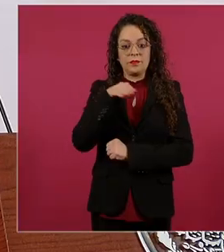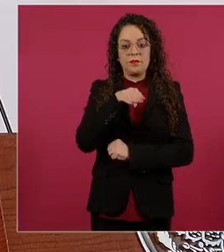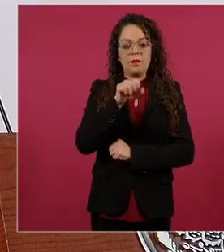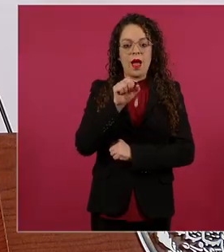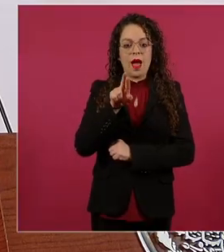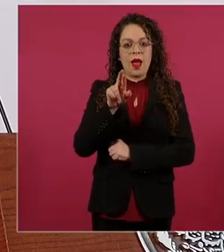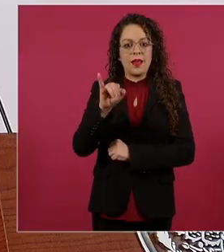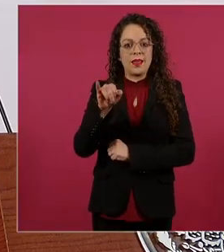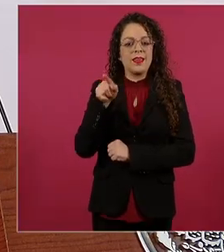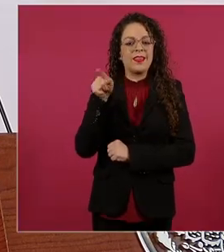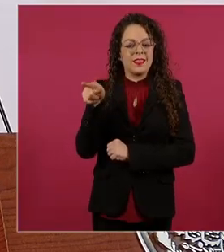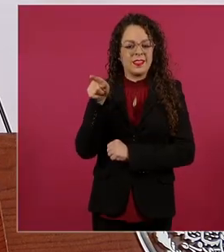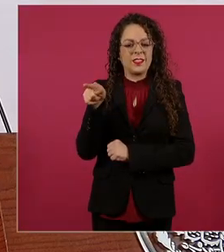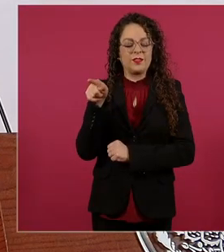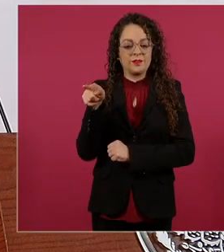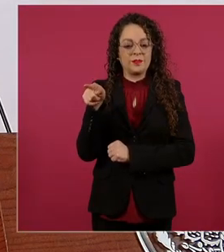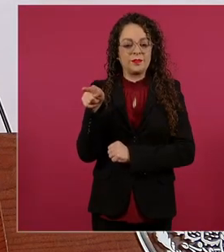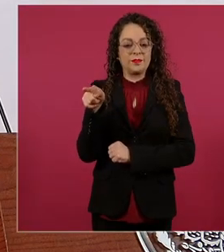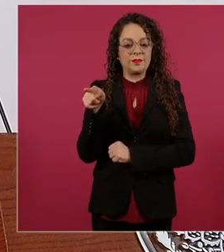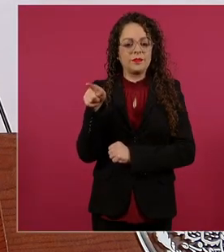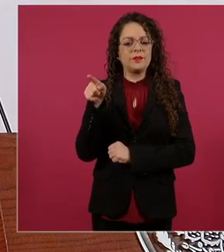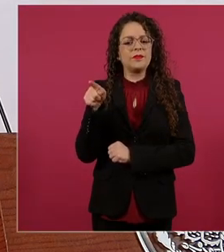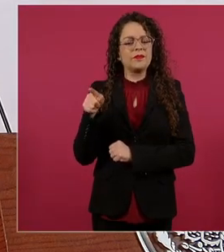sí pero parece que está